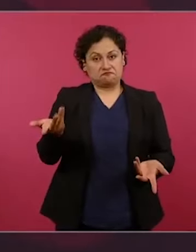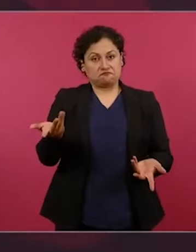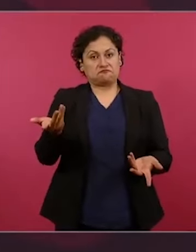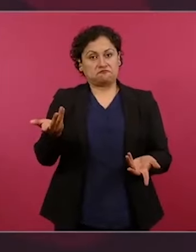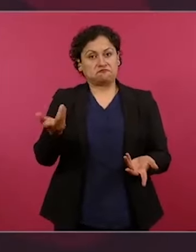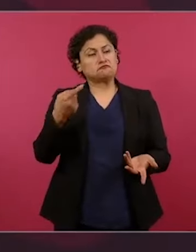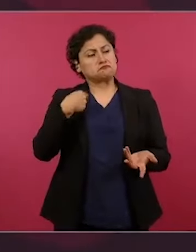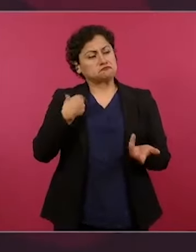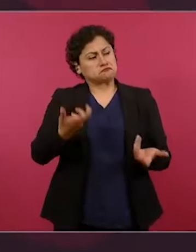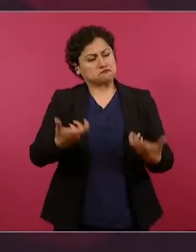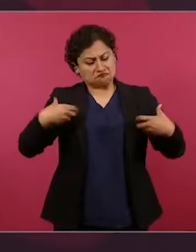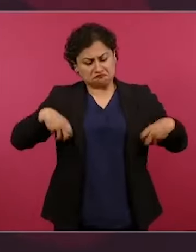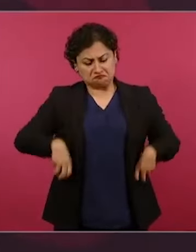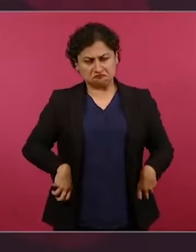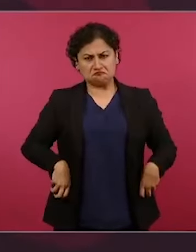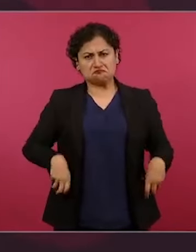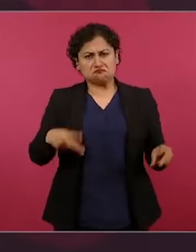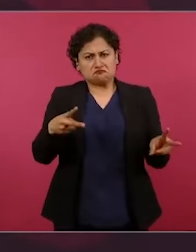robar,